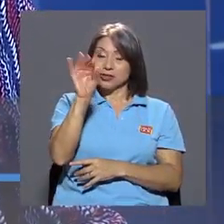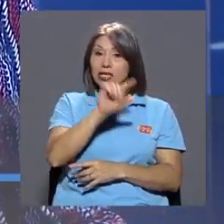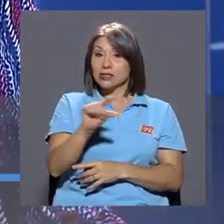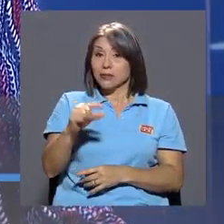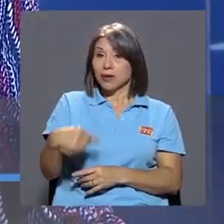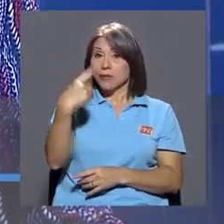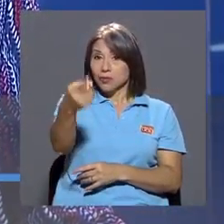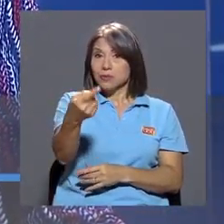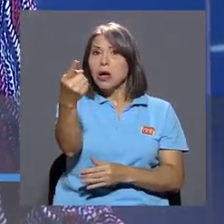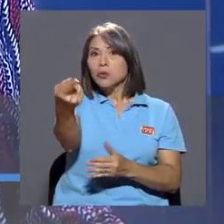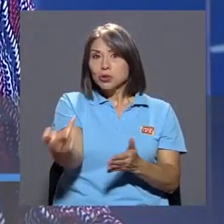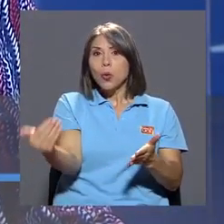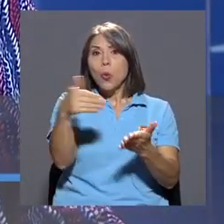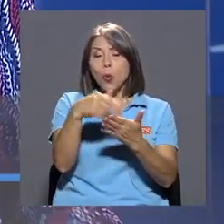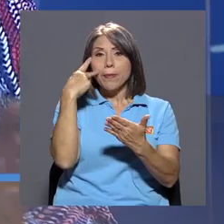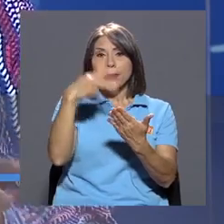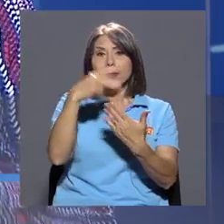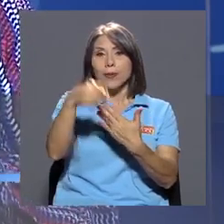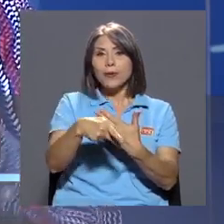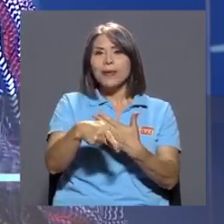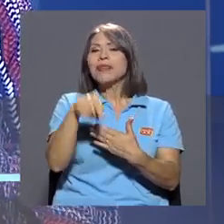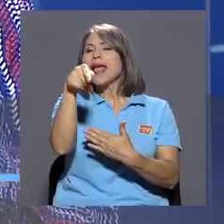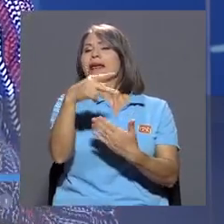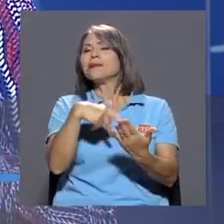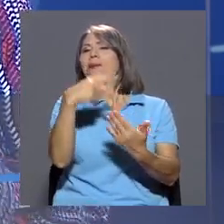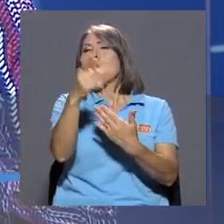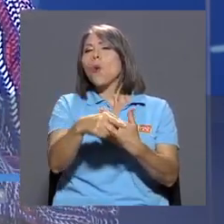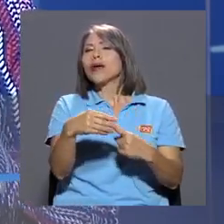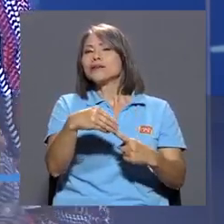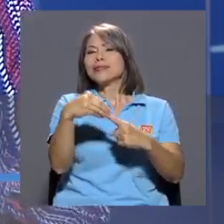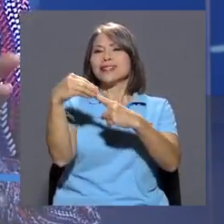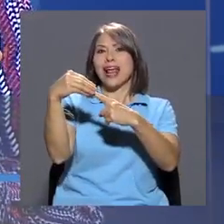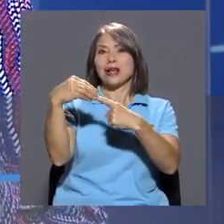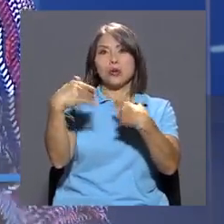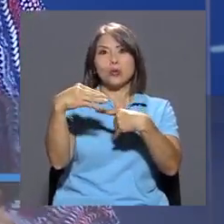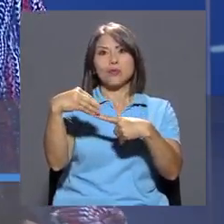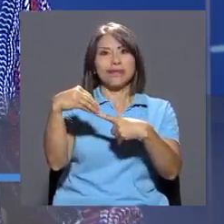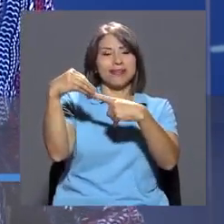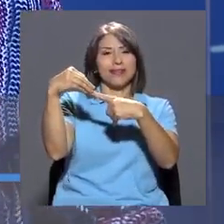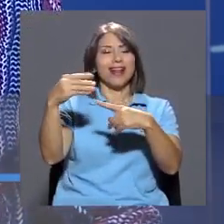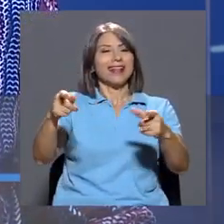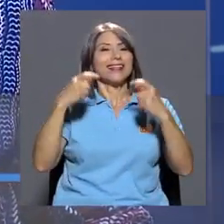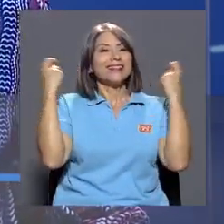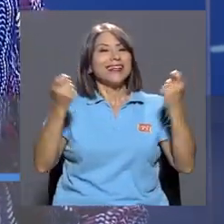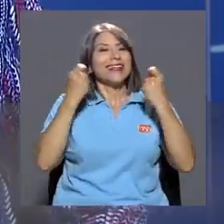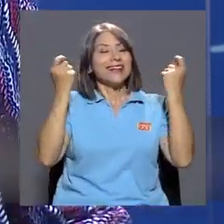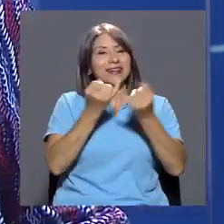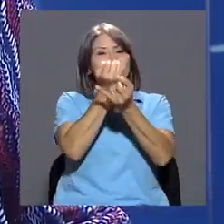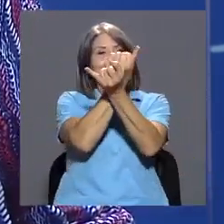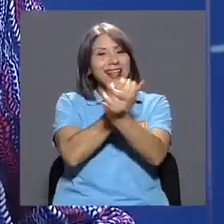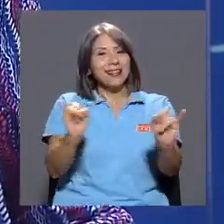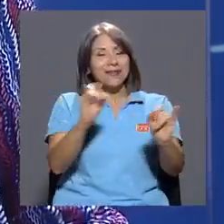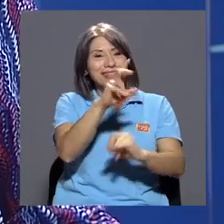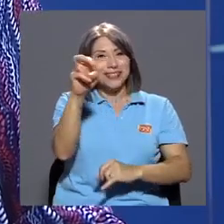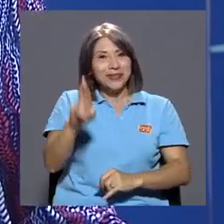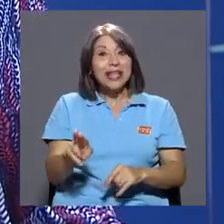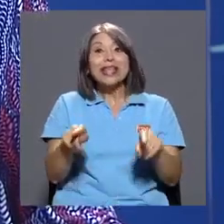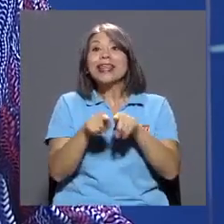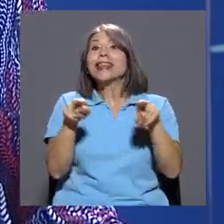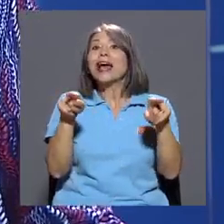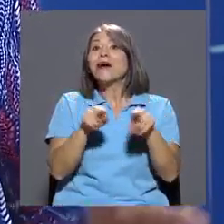próxima semana nos acompañen porque tendremos una edición muy especial, particular. Celebraremos la independencia de nuestro país y